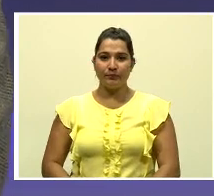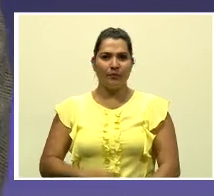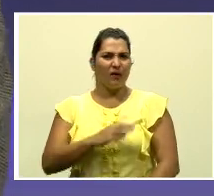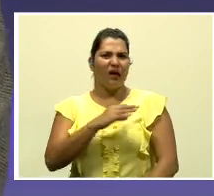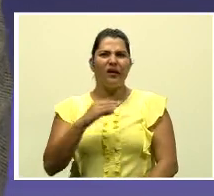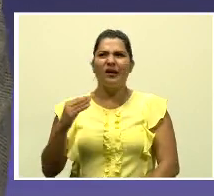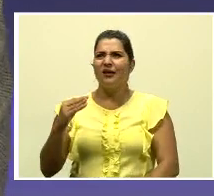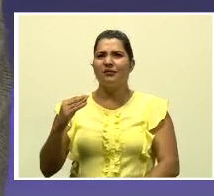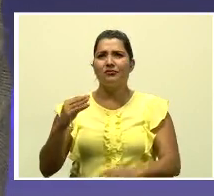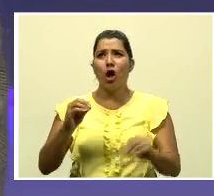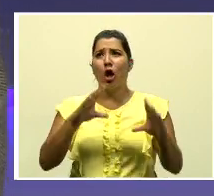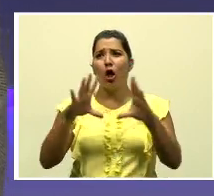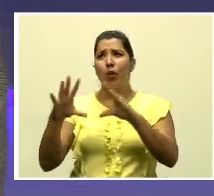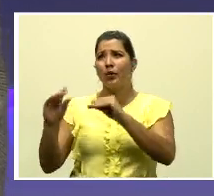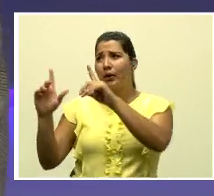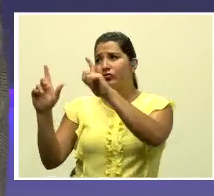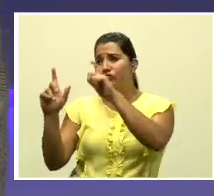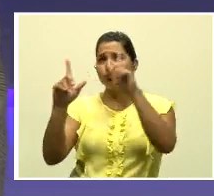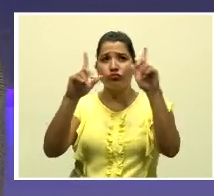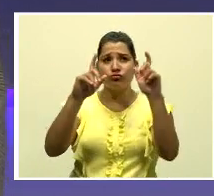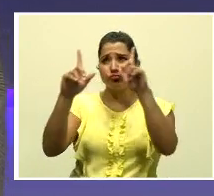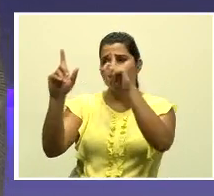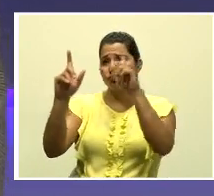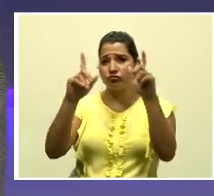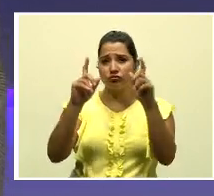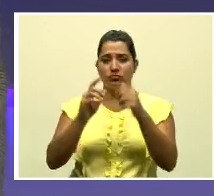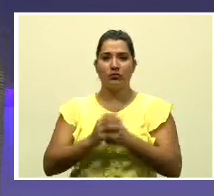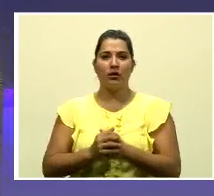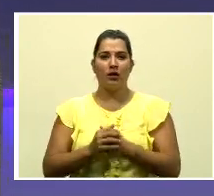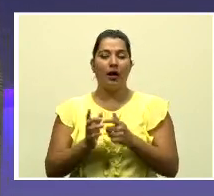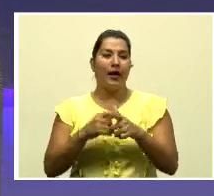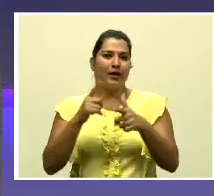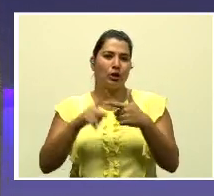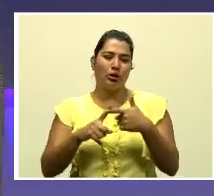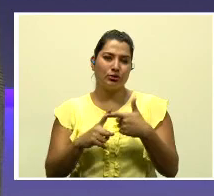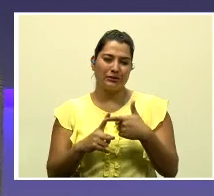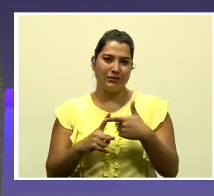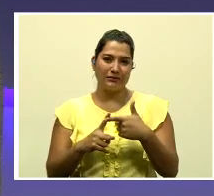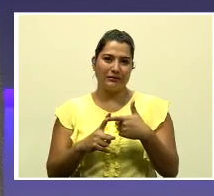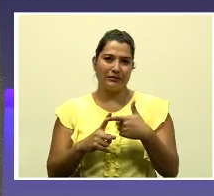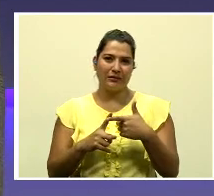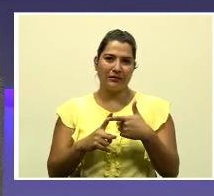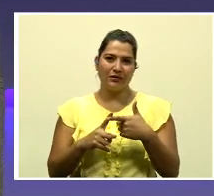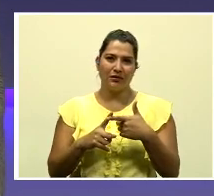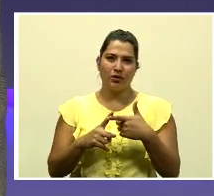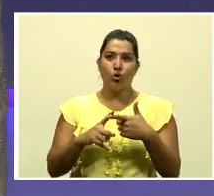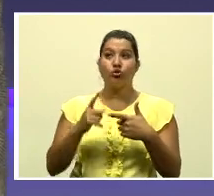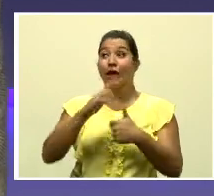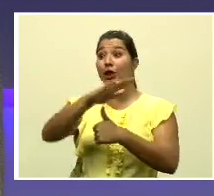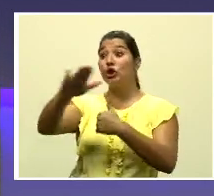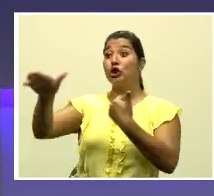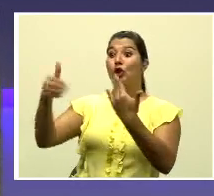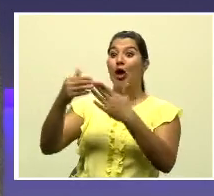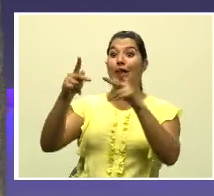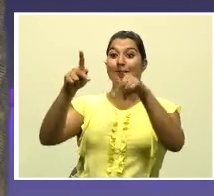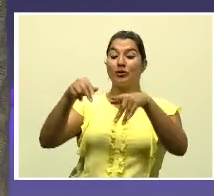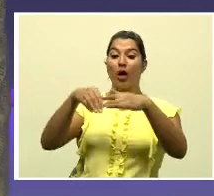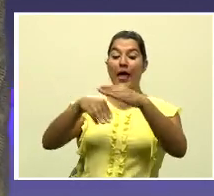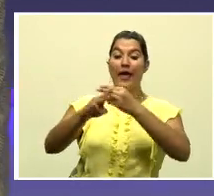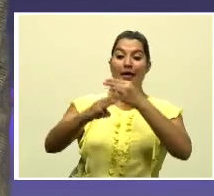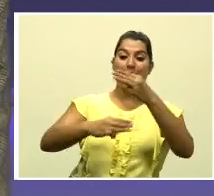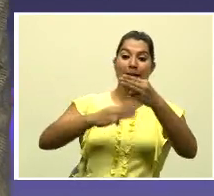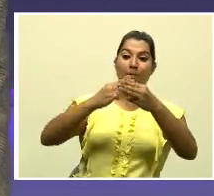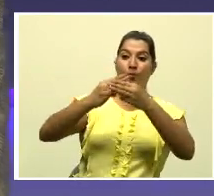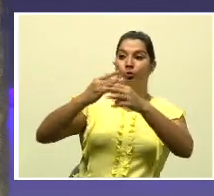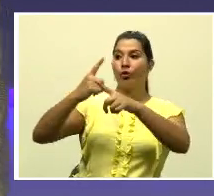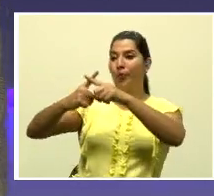pasan tomando fotografías. Entonces realmente multiplique usted buena parte de la población mundial por